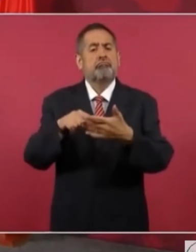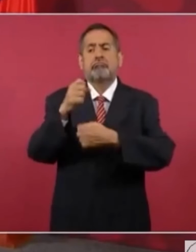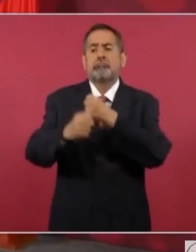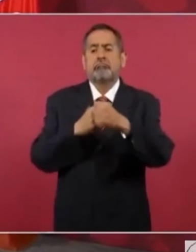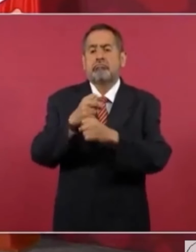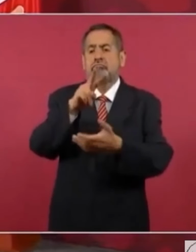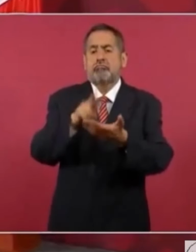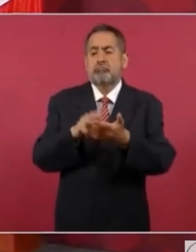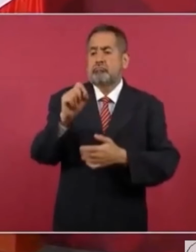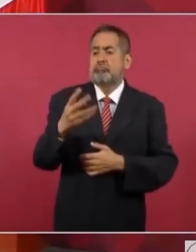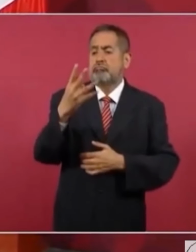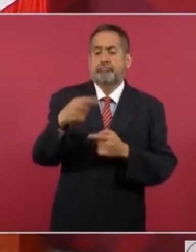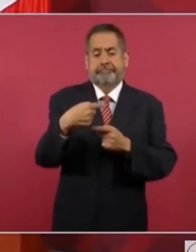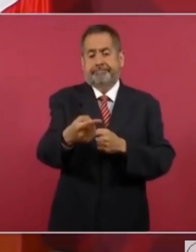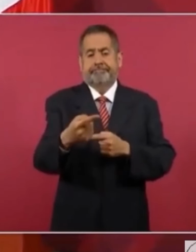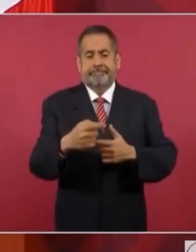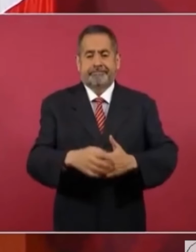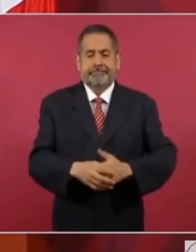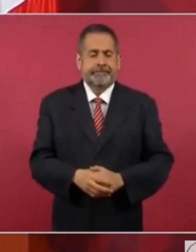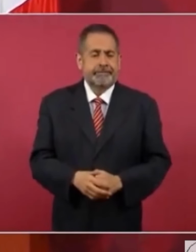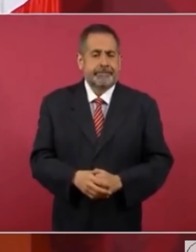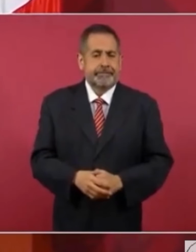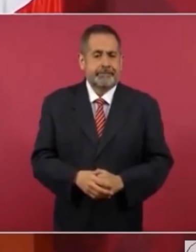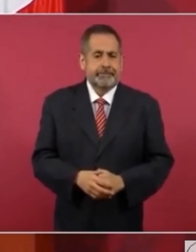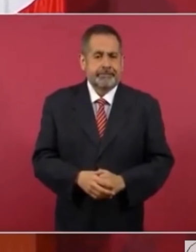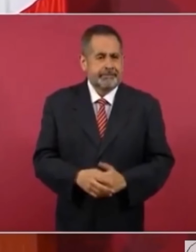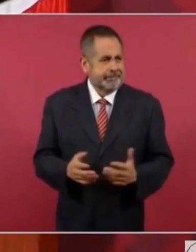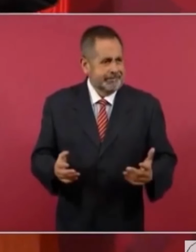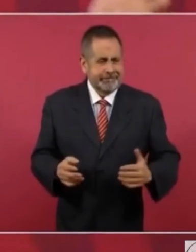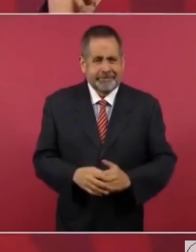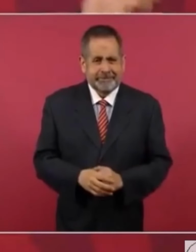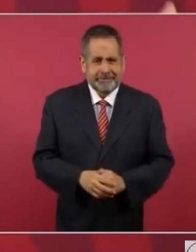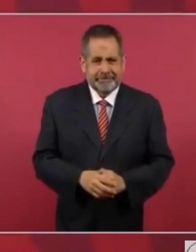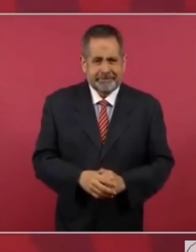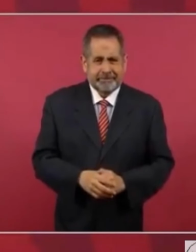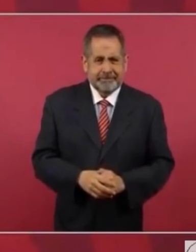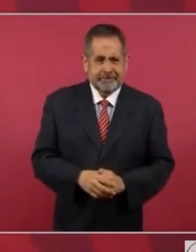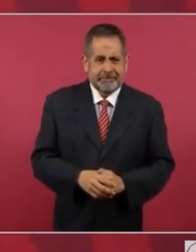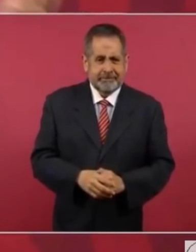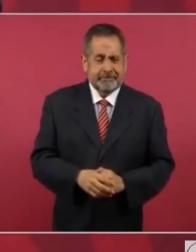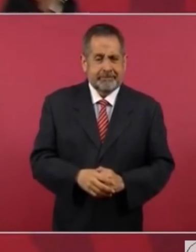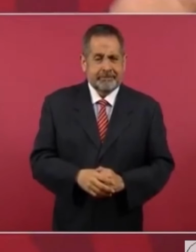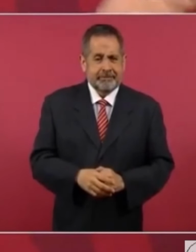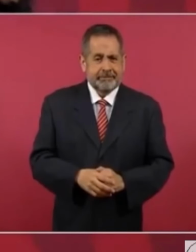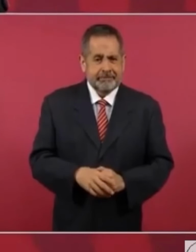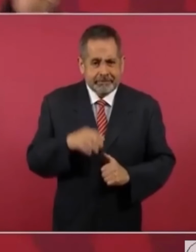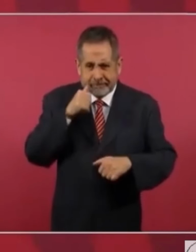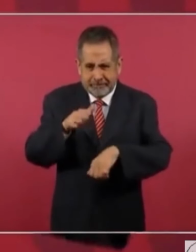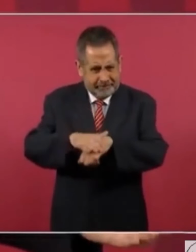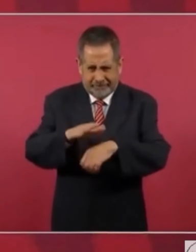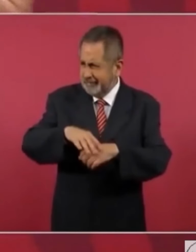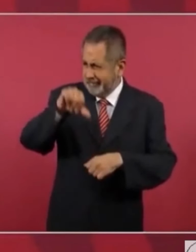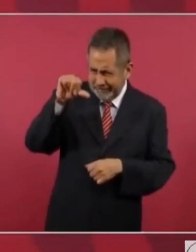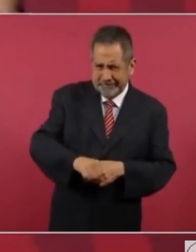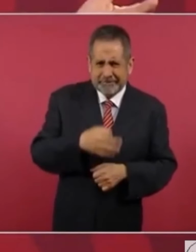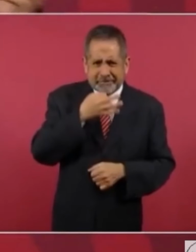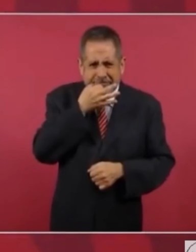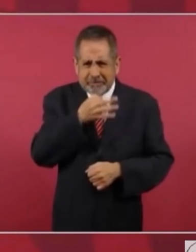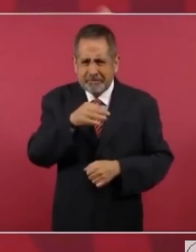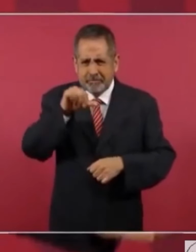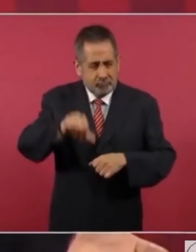¿Por qué no Llaman a elecciones de inmediato y a